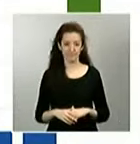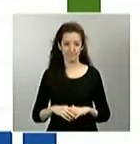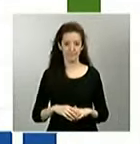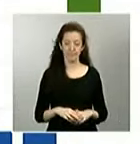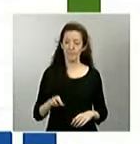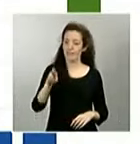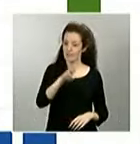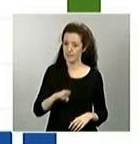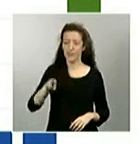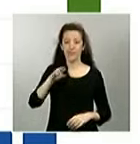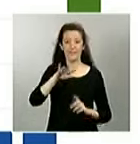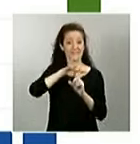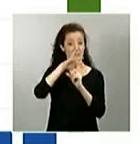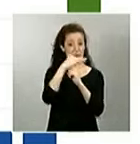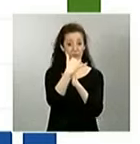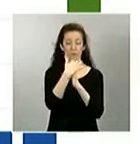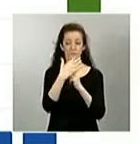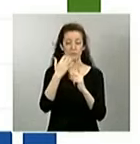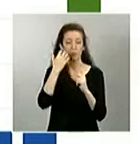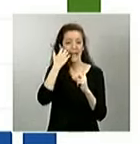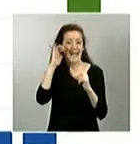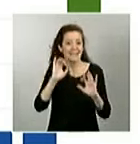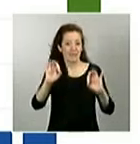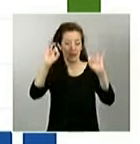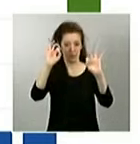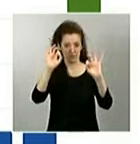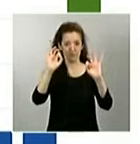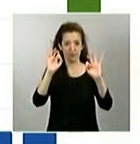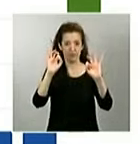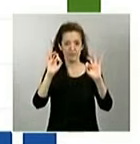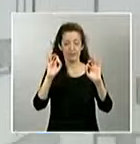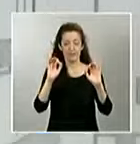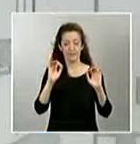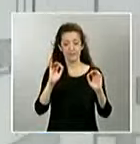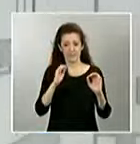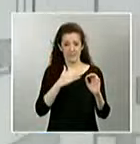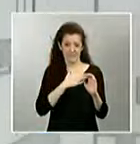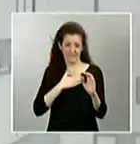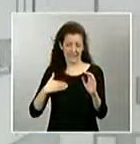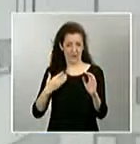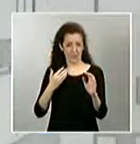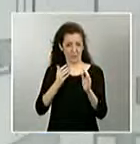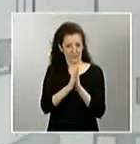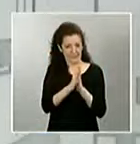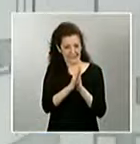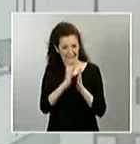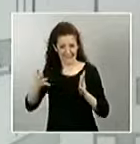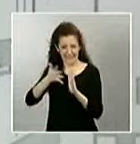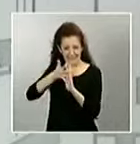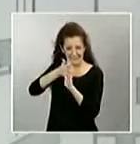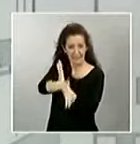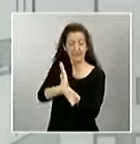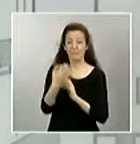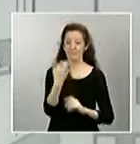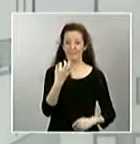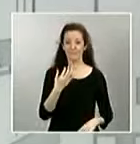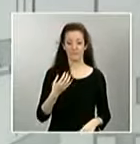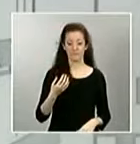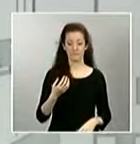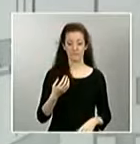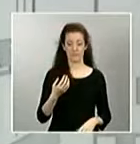situación de absoluta excepcionalidad y aquí me detendría en que, en el transcurso del mes de marzo, desde el 1, el día 1,